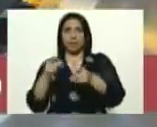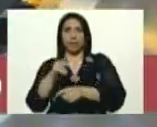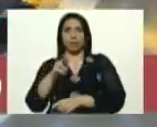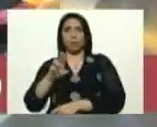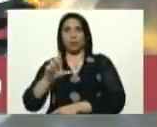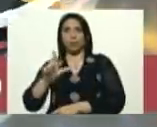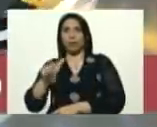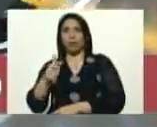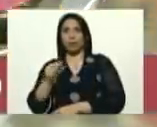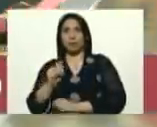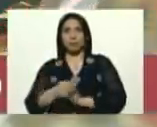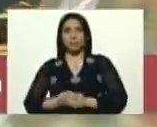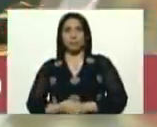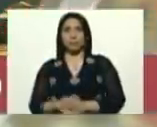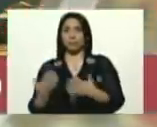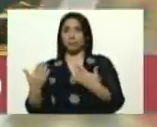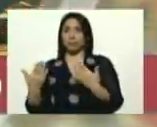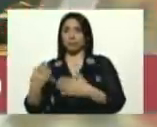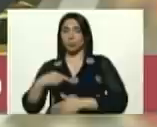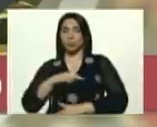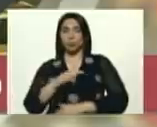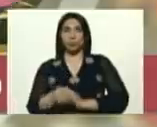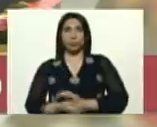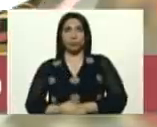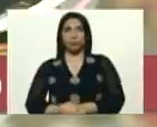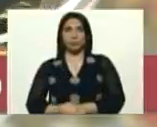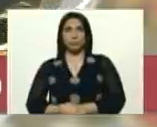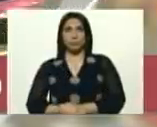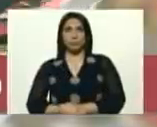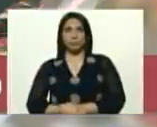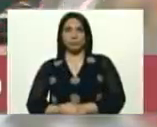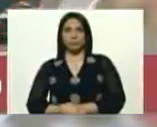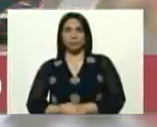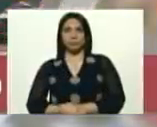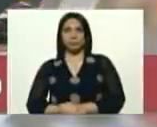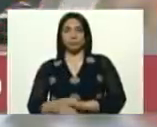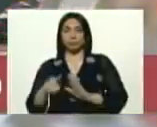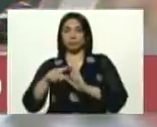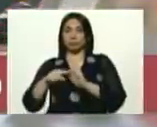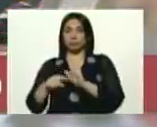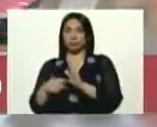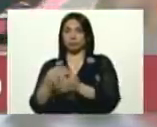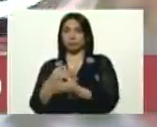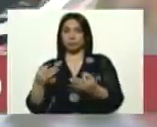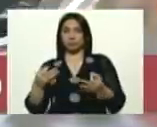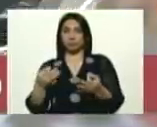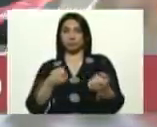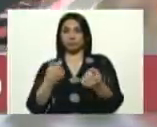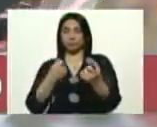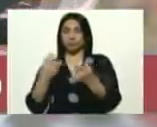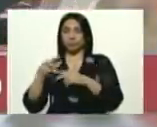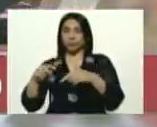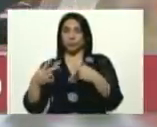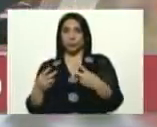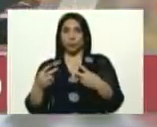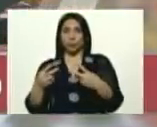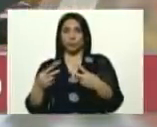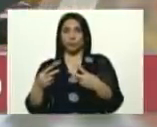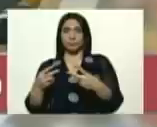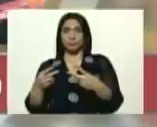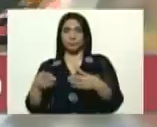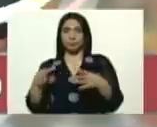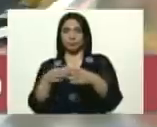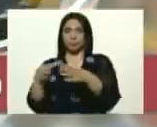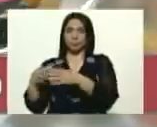Pulgas, y que ameritó que nosotros, en medidas extraordinarias, hoy enviáramos este nuevo contingente